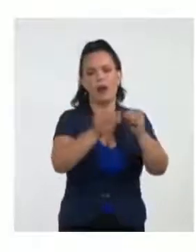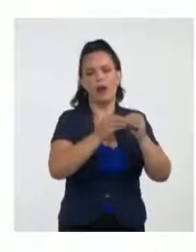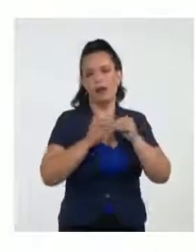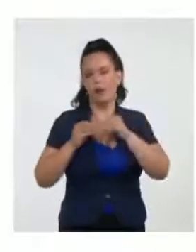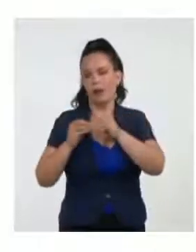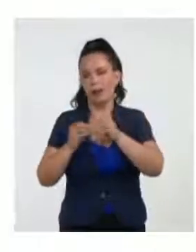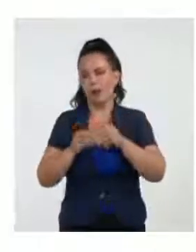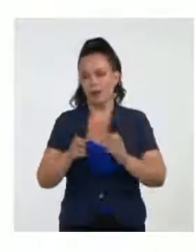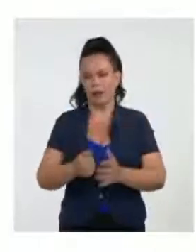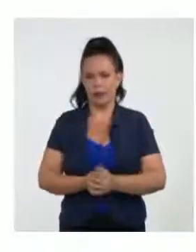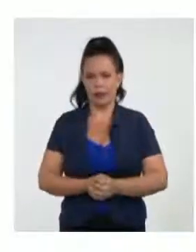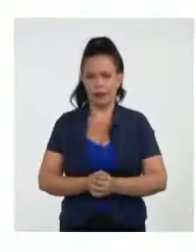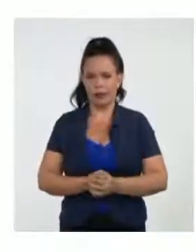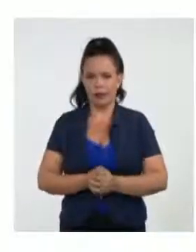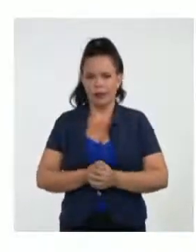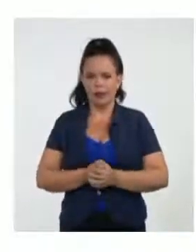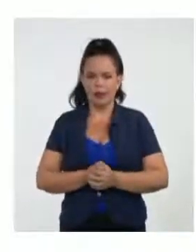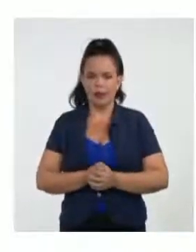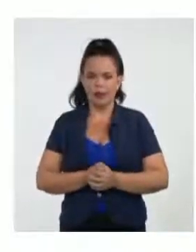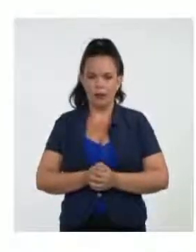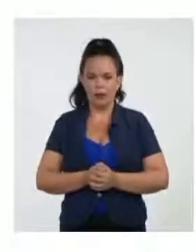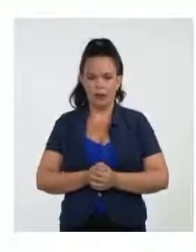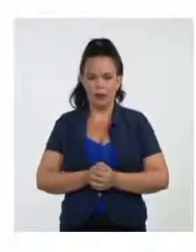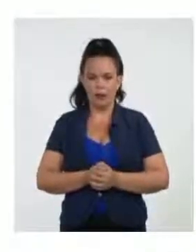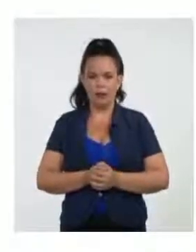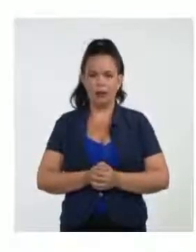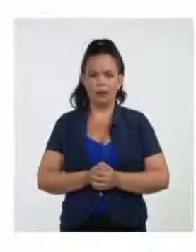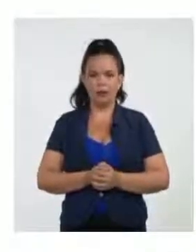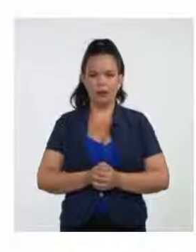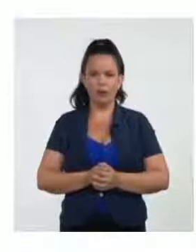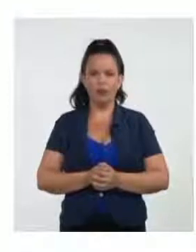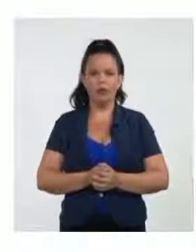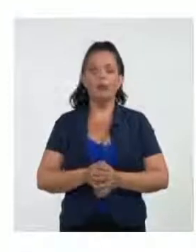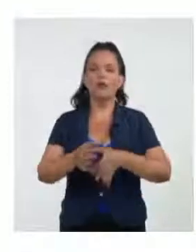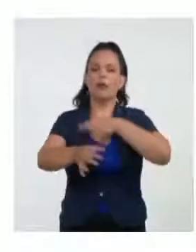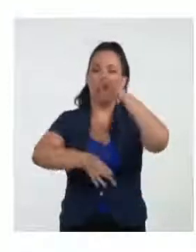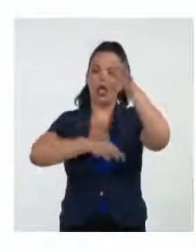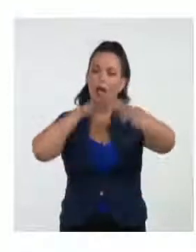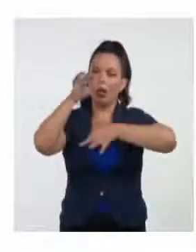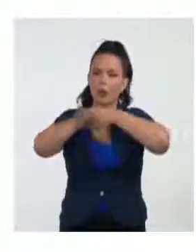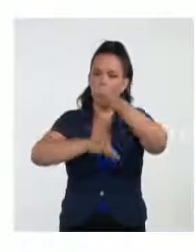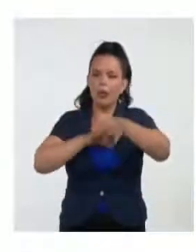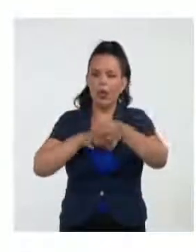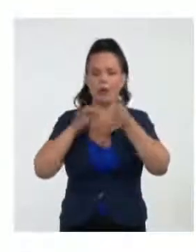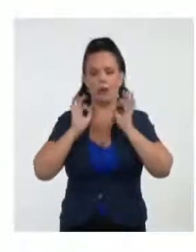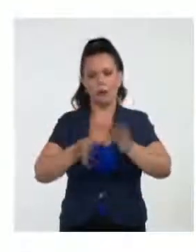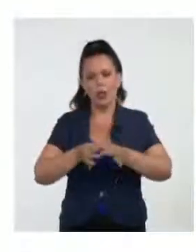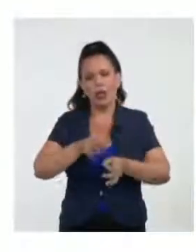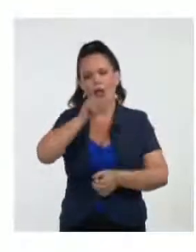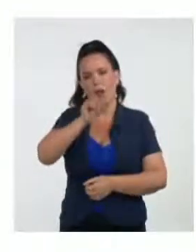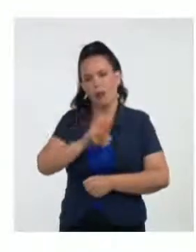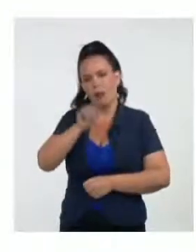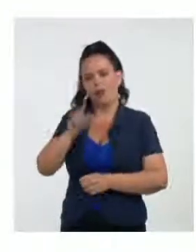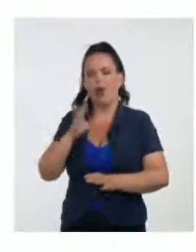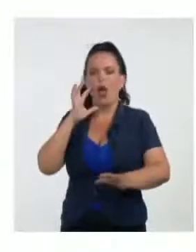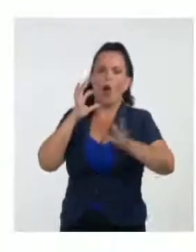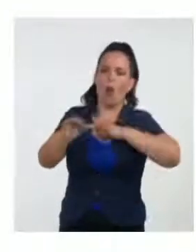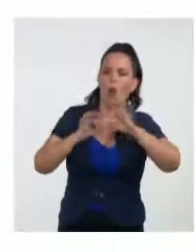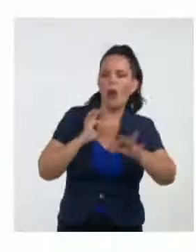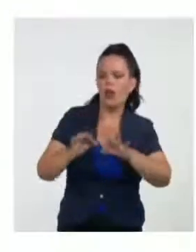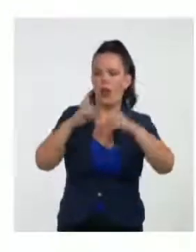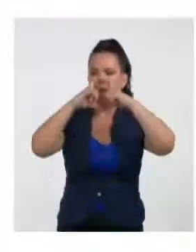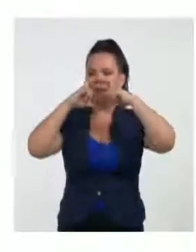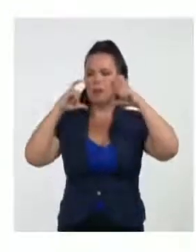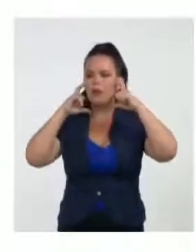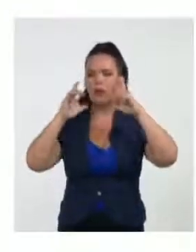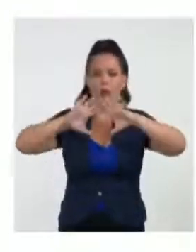baja que sea la ineficacia de la vacuna, por mucho que nos protejamos, si hay mucha transmisión, la probabilidad de que enfermemos cuando estamos, o